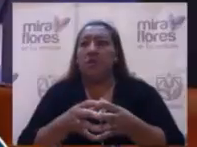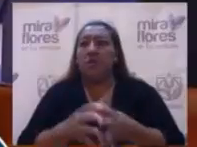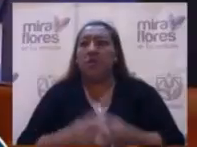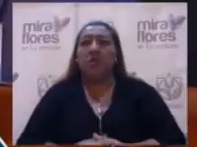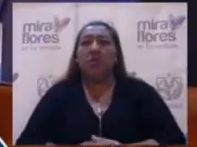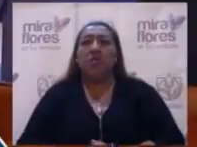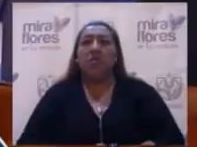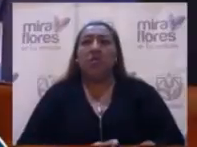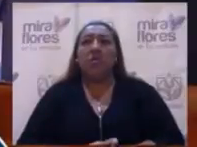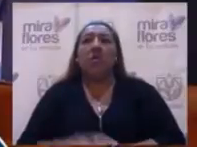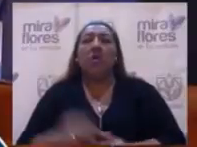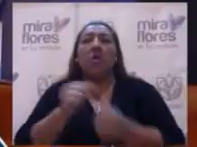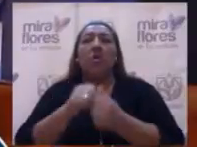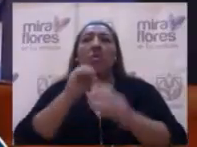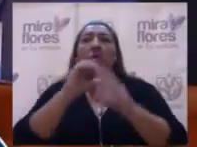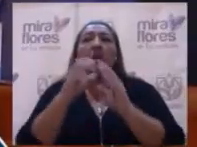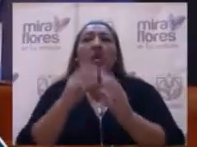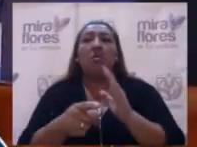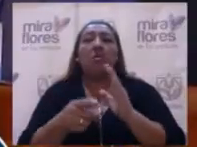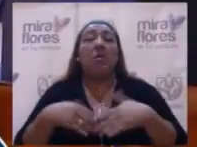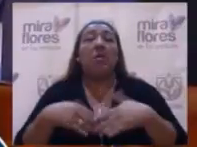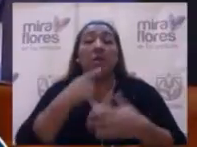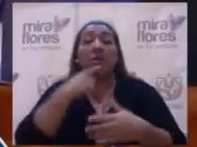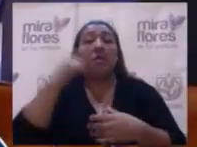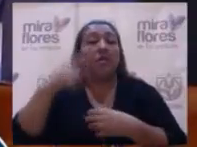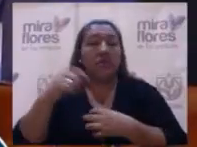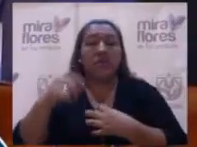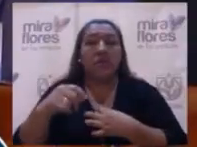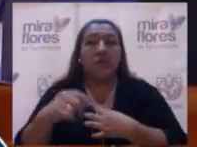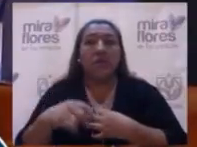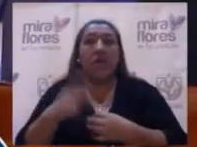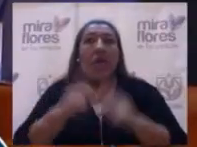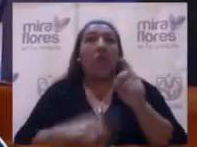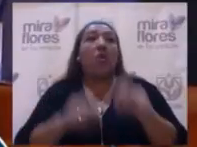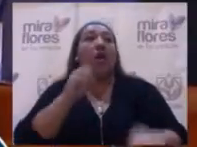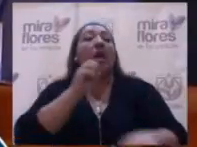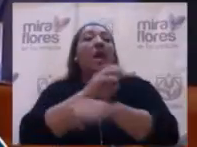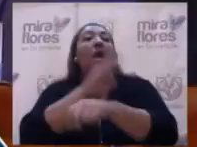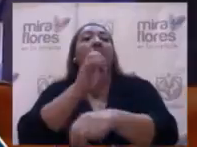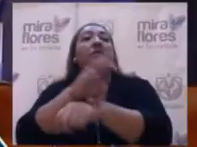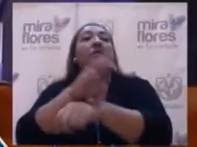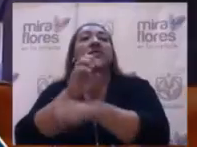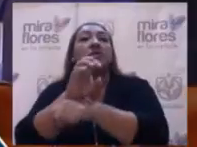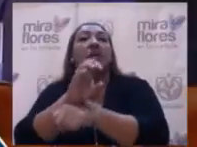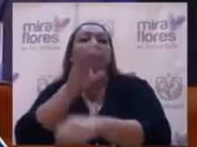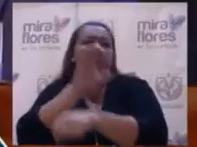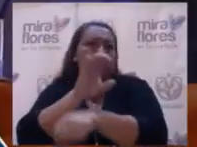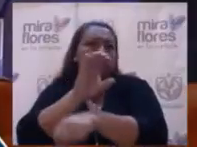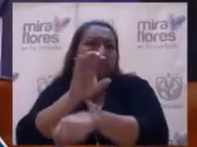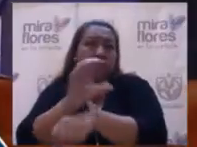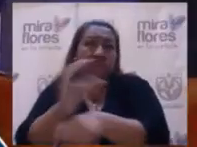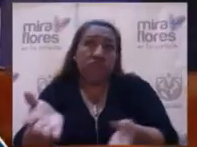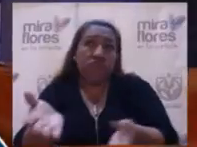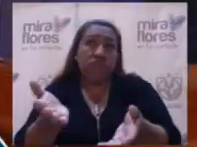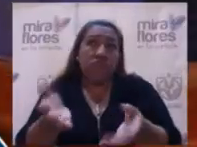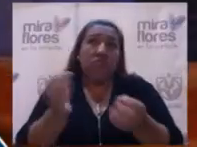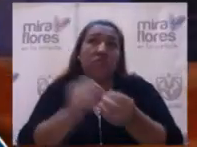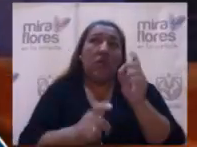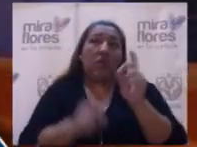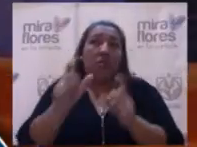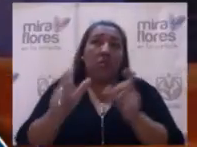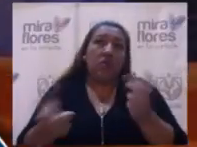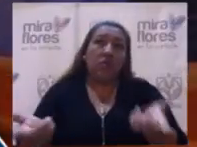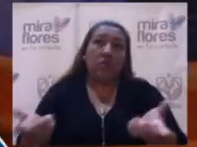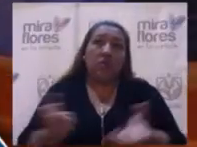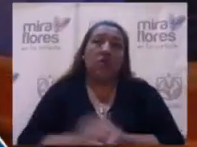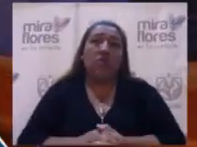en donde me comunicaban que de repente fuese necesario capacitar a los inspectores de igual manera que a los serenos con una escuela,